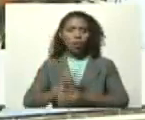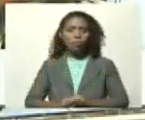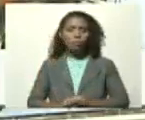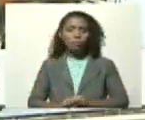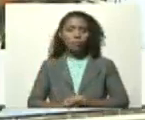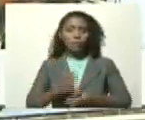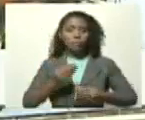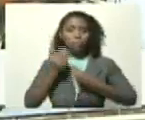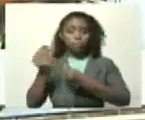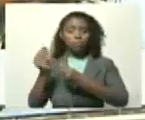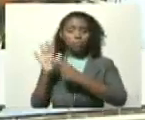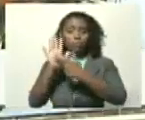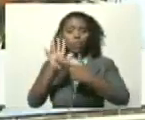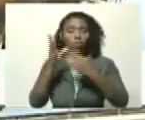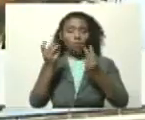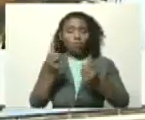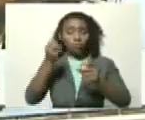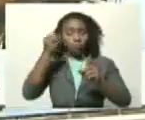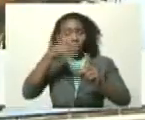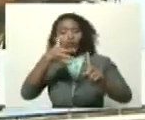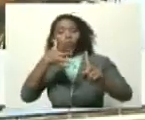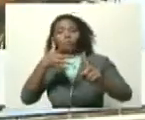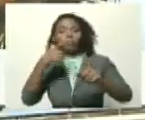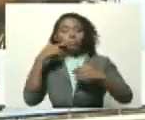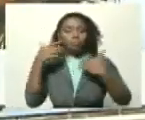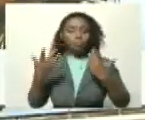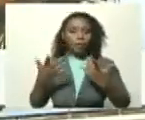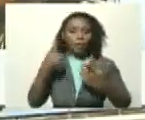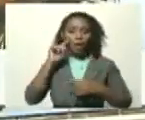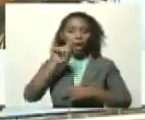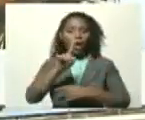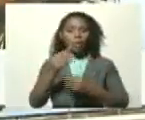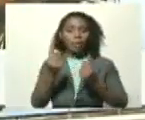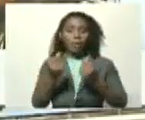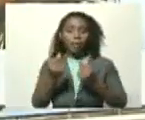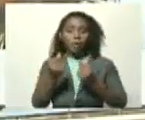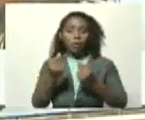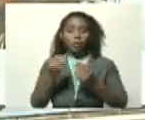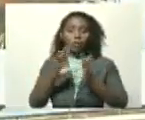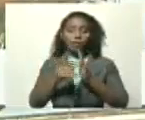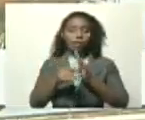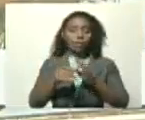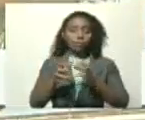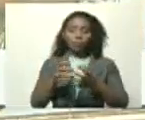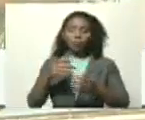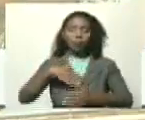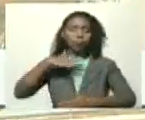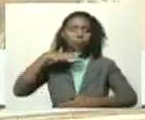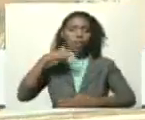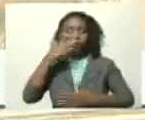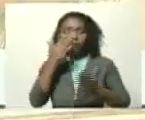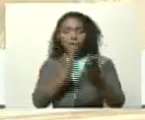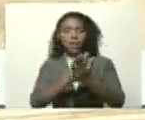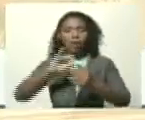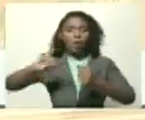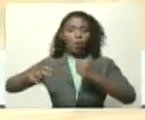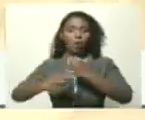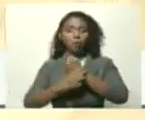Daba cifras además impactantes de la cantidad de dinero que se han robado. Hablamos al frente, Juan Guaidó,